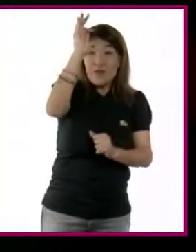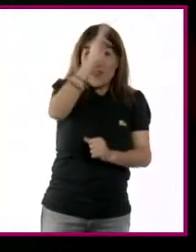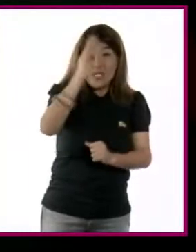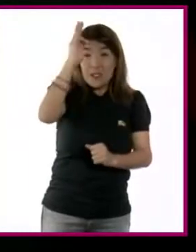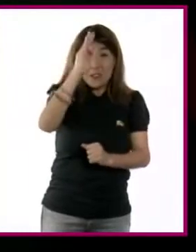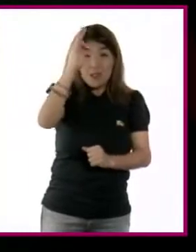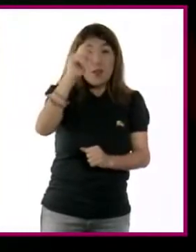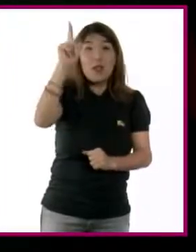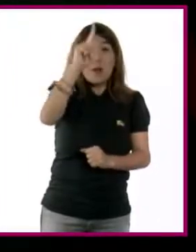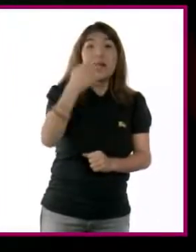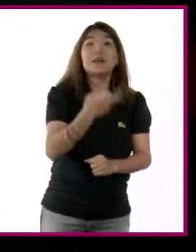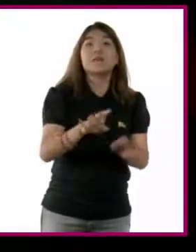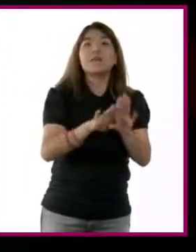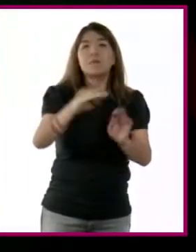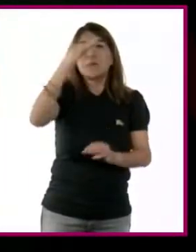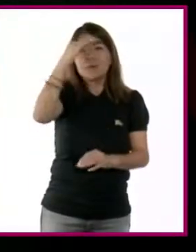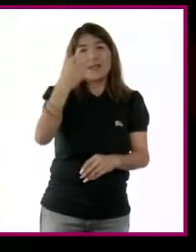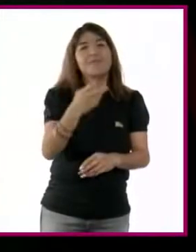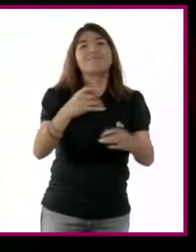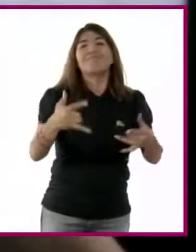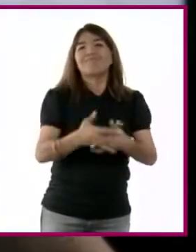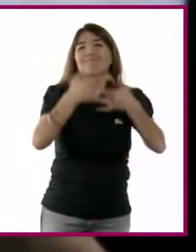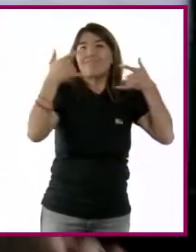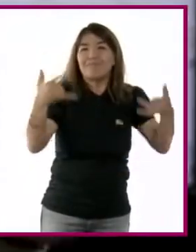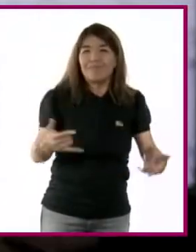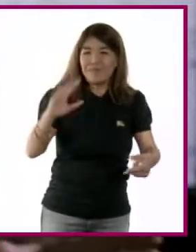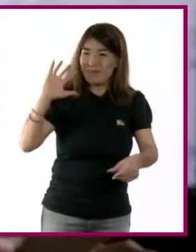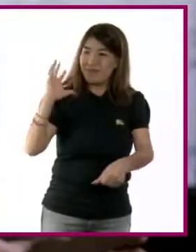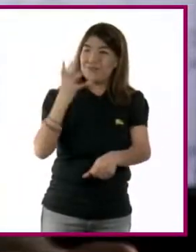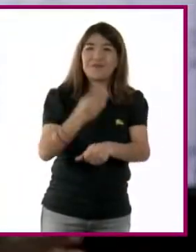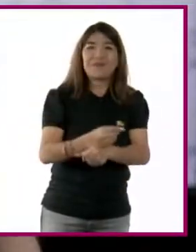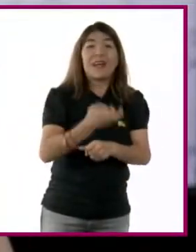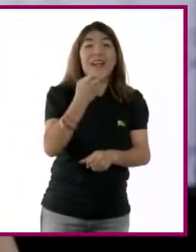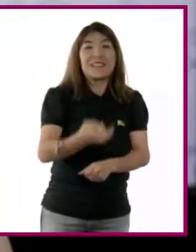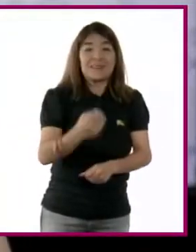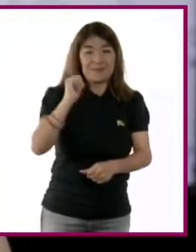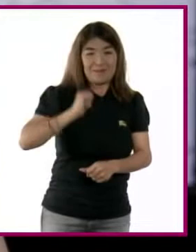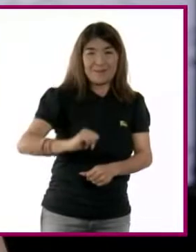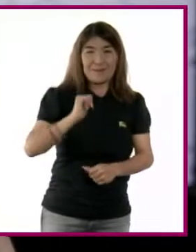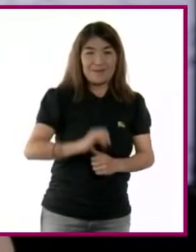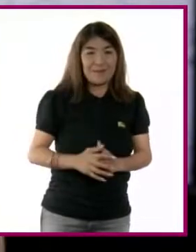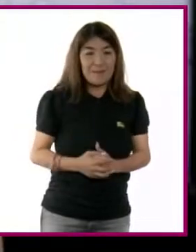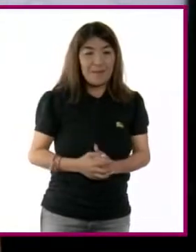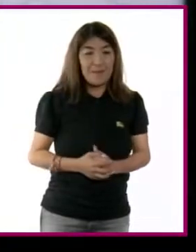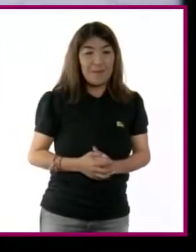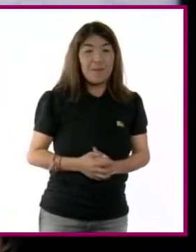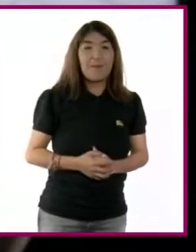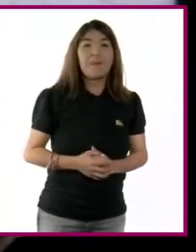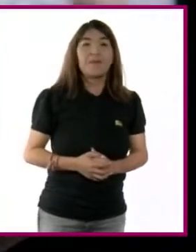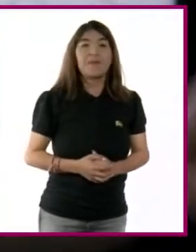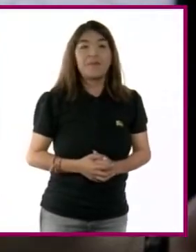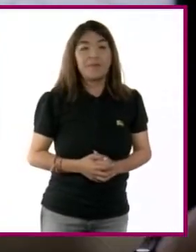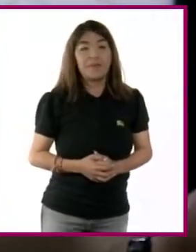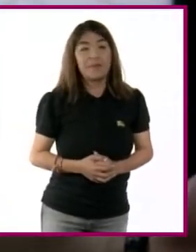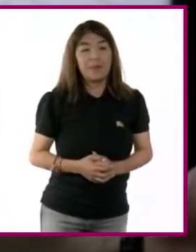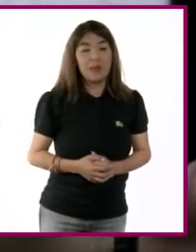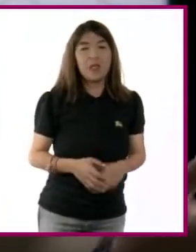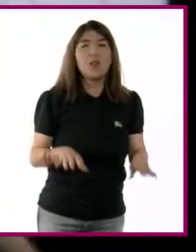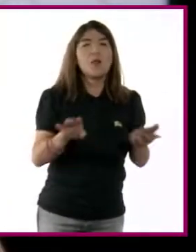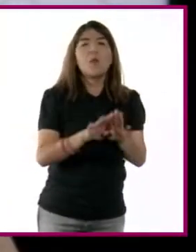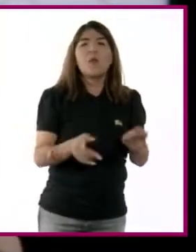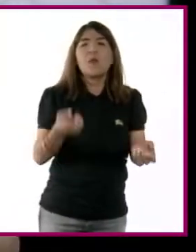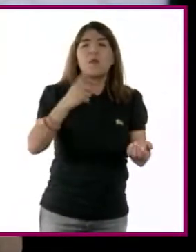han convertido en clásicos de la literatura. La lógica en estas obras se experimenta desde la